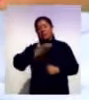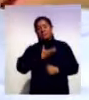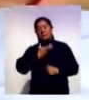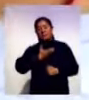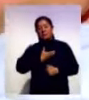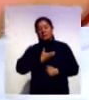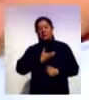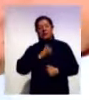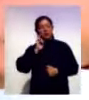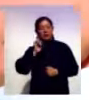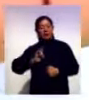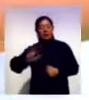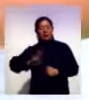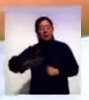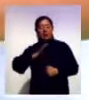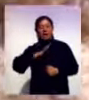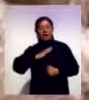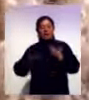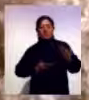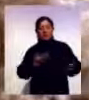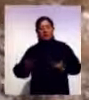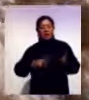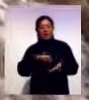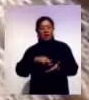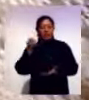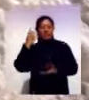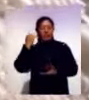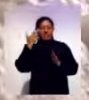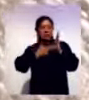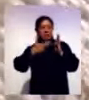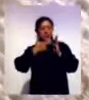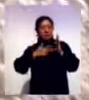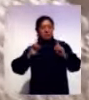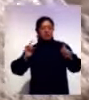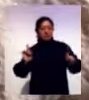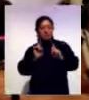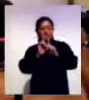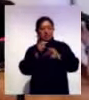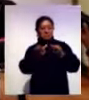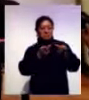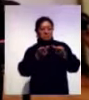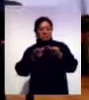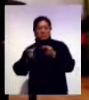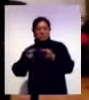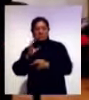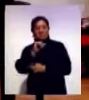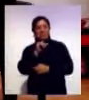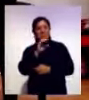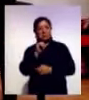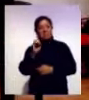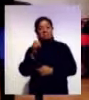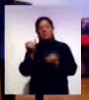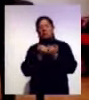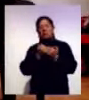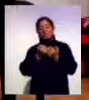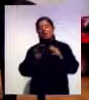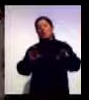Municipal. También habrá danzas, conferencias y talleres relacionados con la preparación del cacao, así como un show